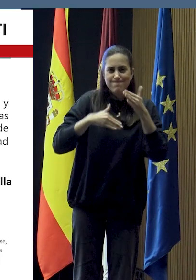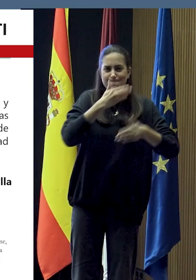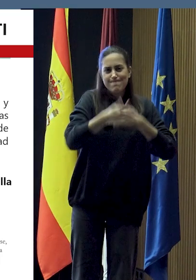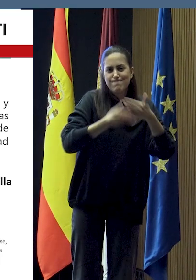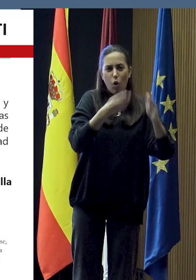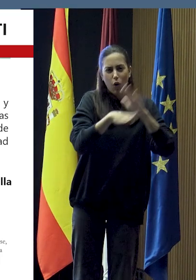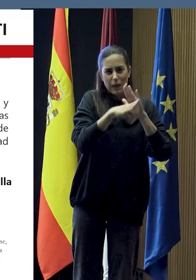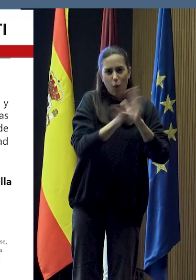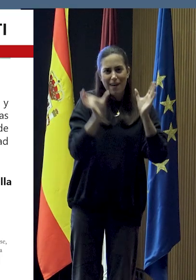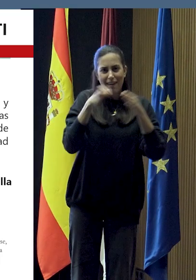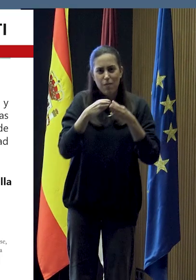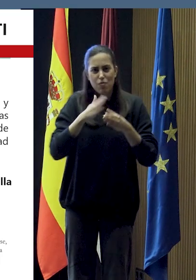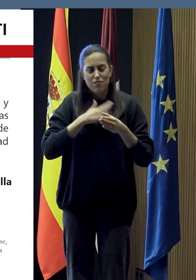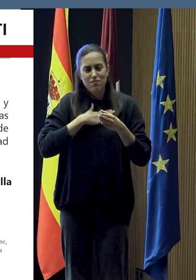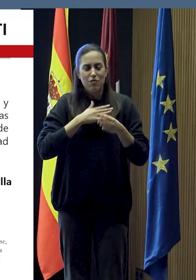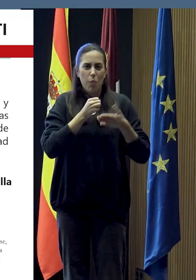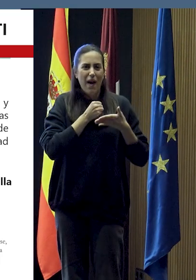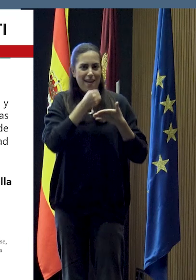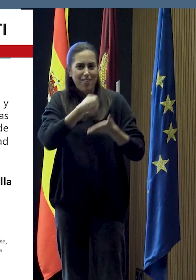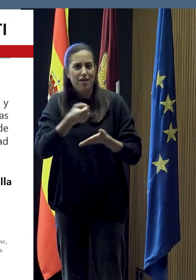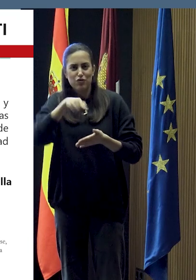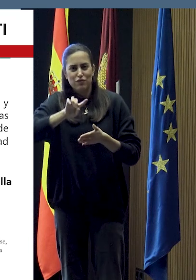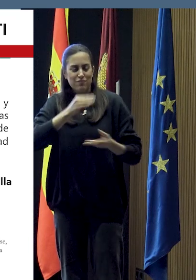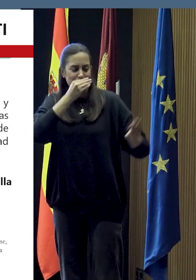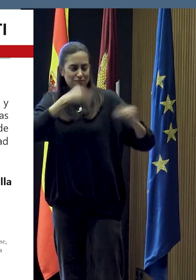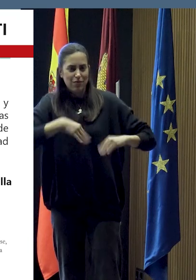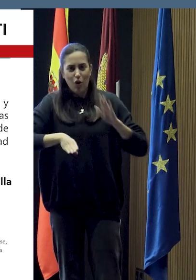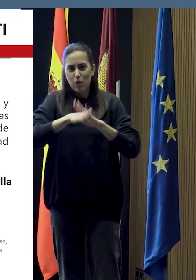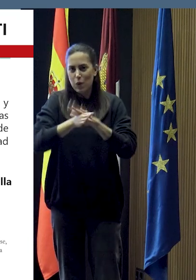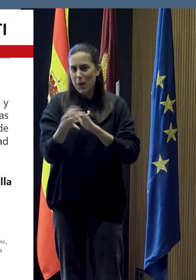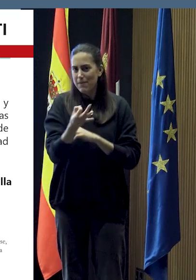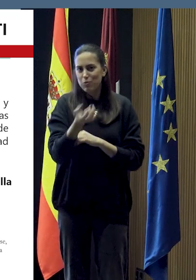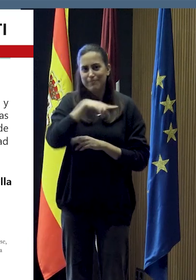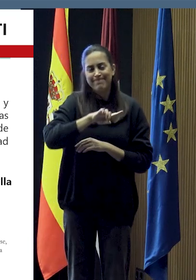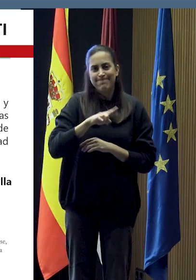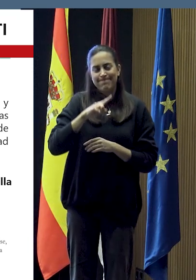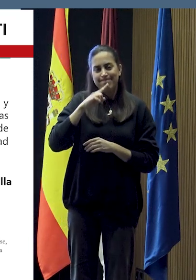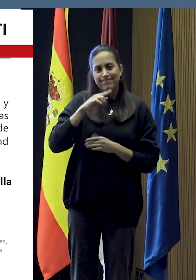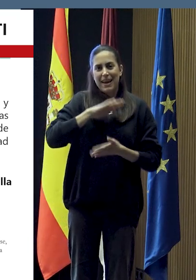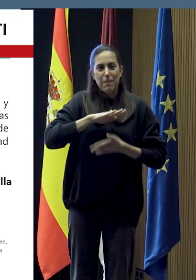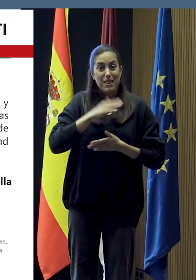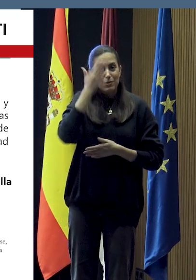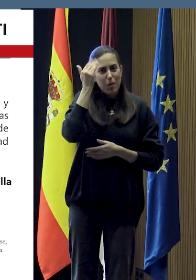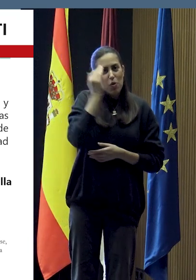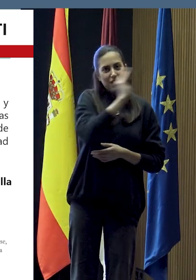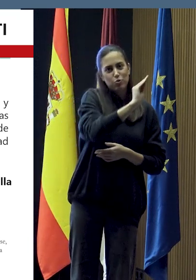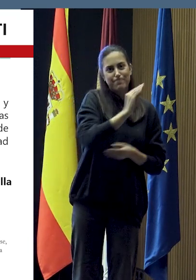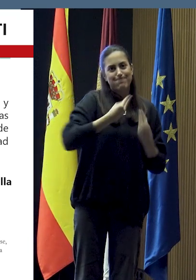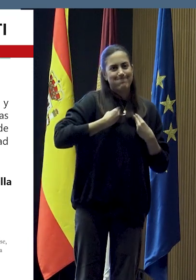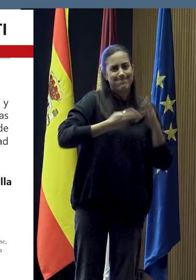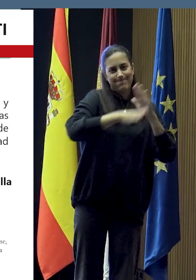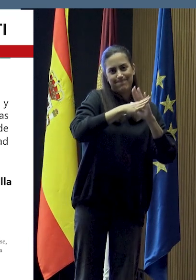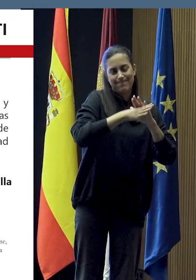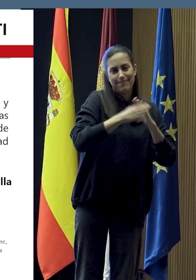porque siguiésemos adelante con su legado, y espero que seamos capaces pues, de mantener su memoria viva y, sobre todo, pues, de